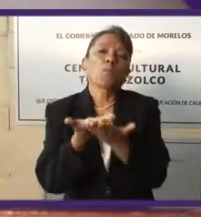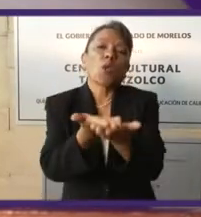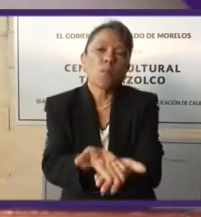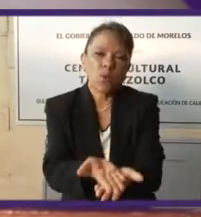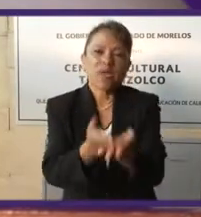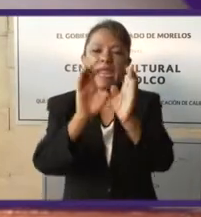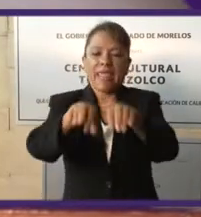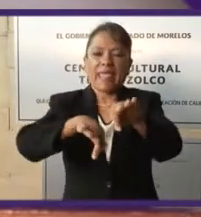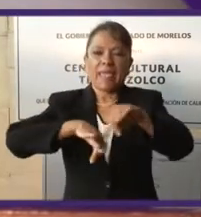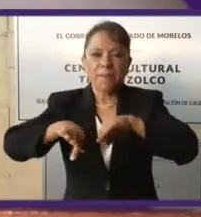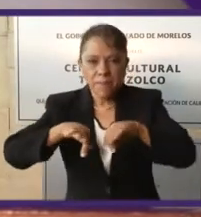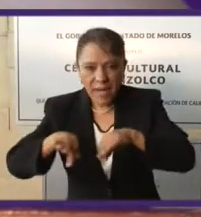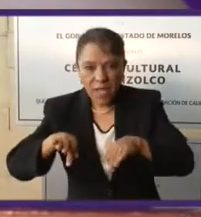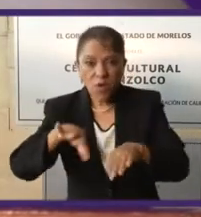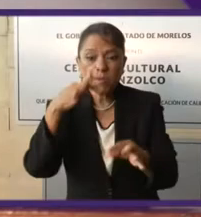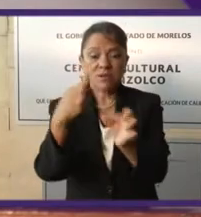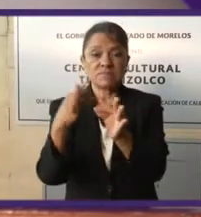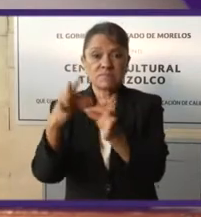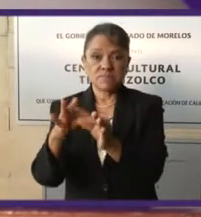concreta entrar